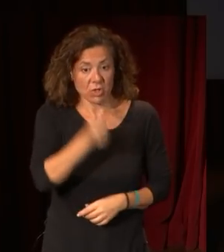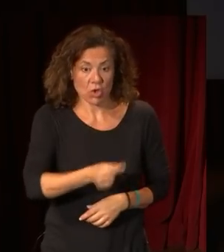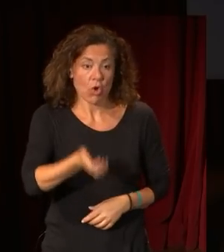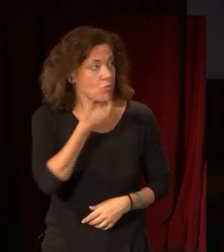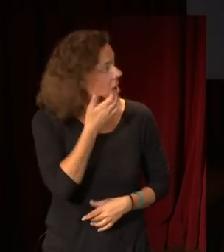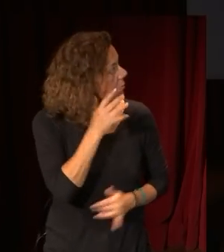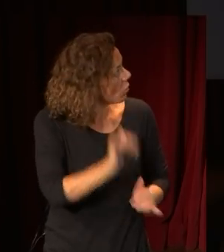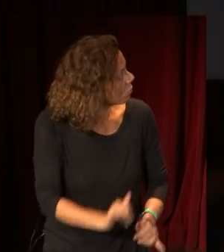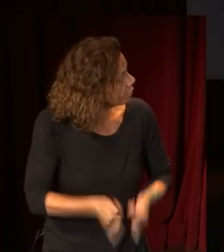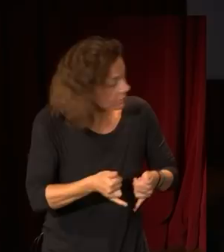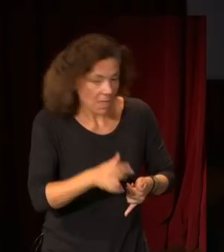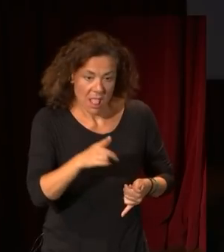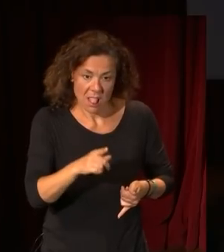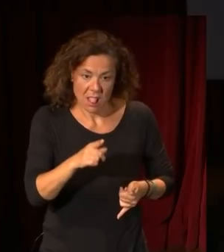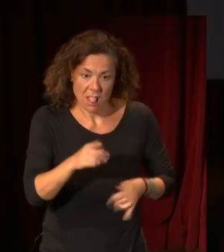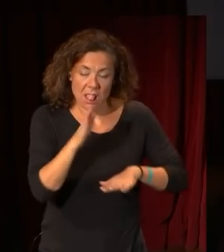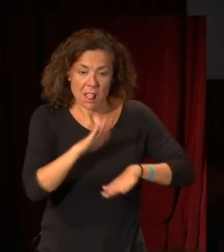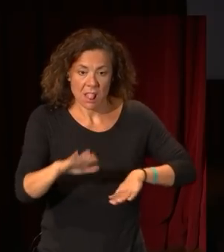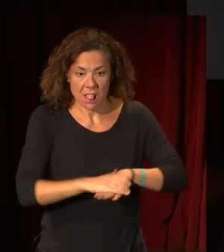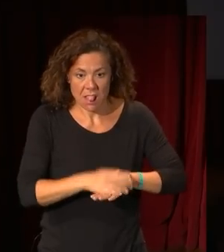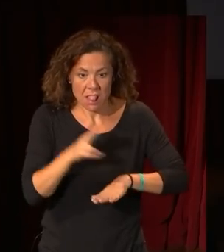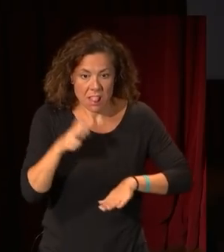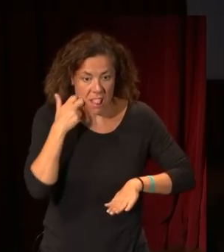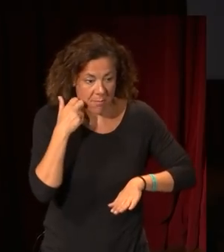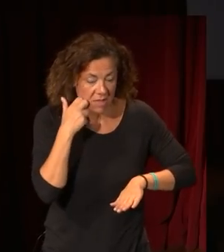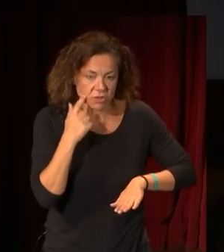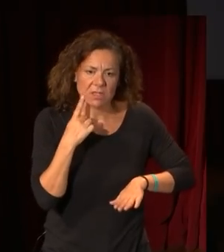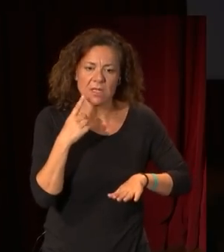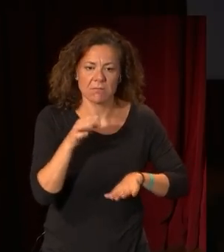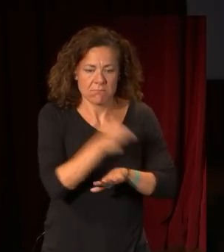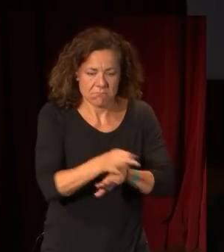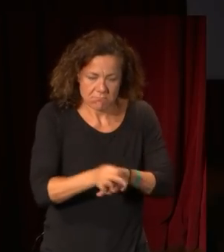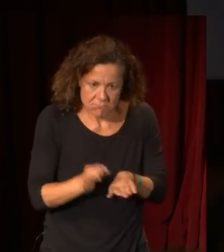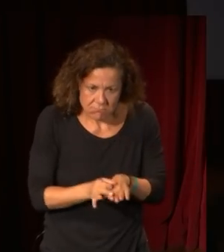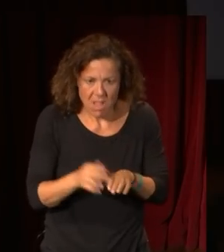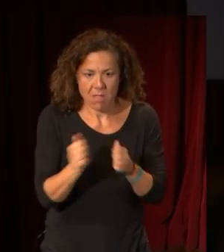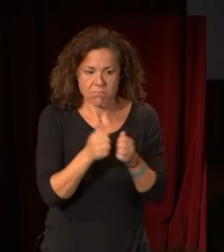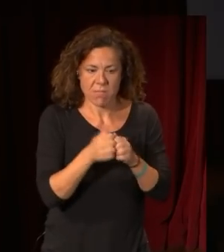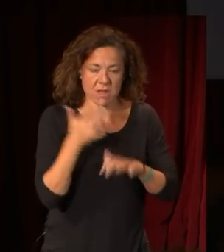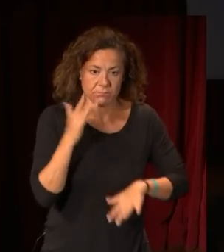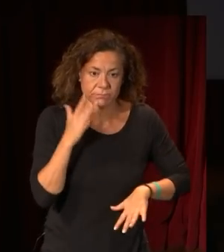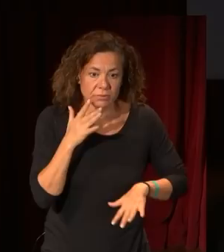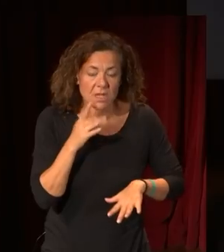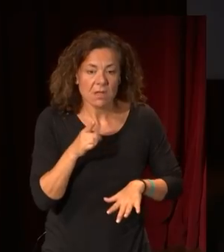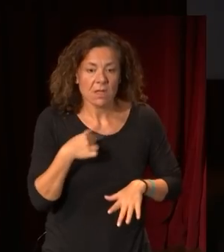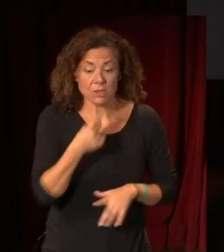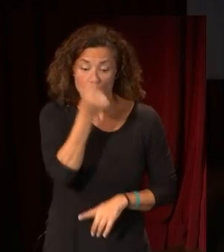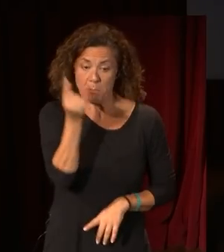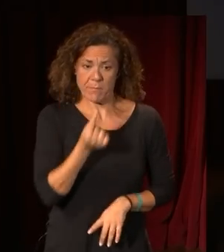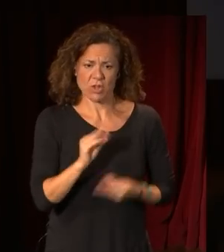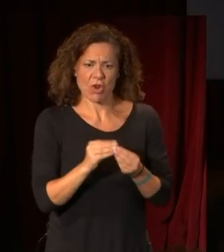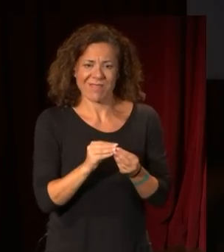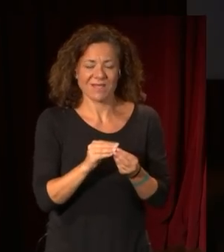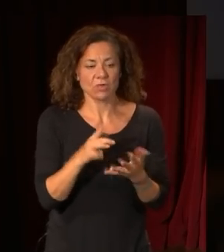escarpines o estos zapatos decorados con piedras preciosas y perlas es decir bermejo hace una una especie de